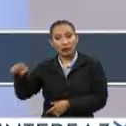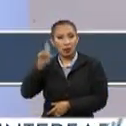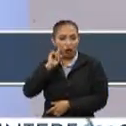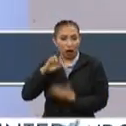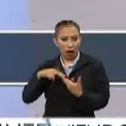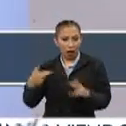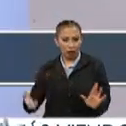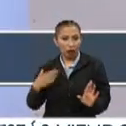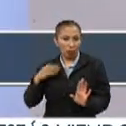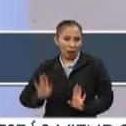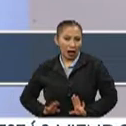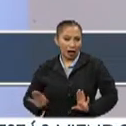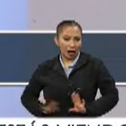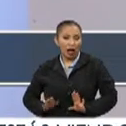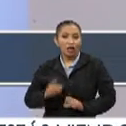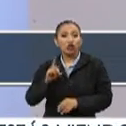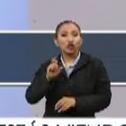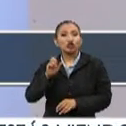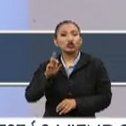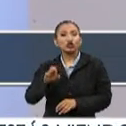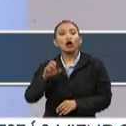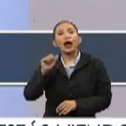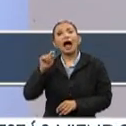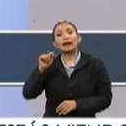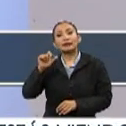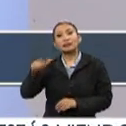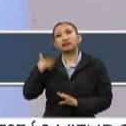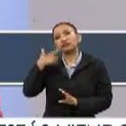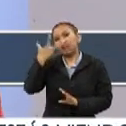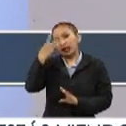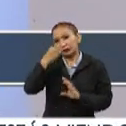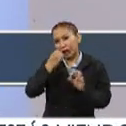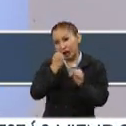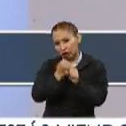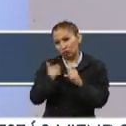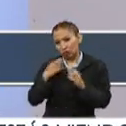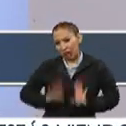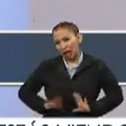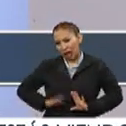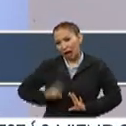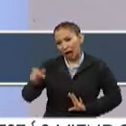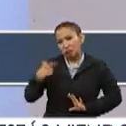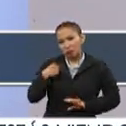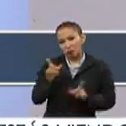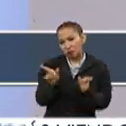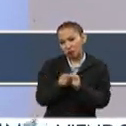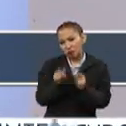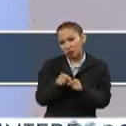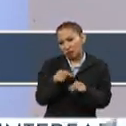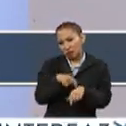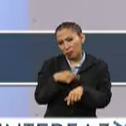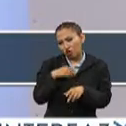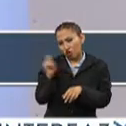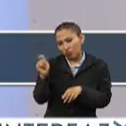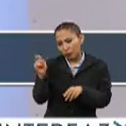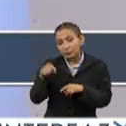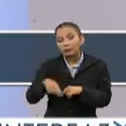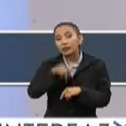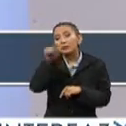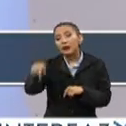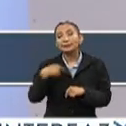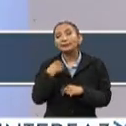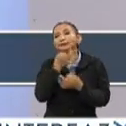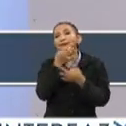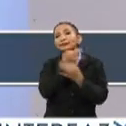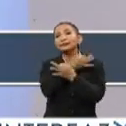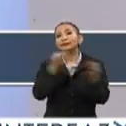una relación de pareja con el doctor Atl, con Gerardo Murillo, alrededor de unos 3 años. Fue una relación corta pero intensa y a partir de que se publican